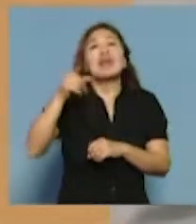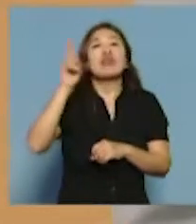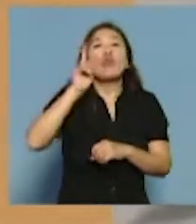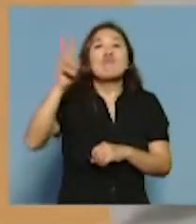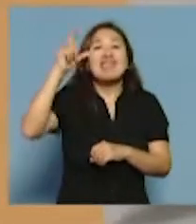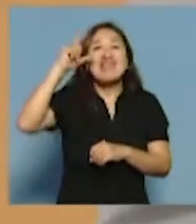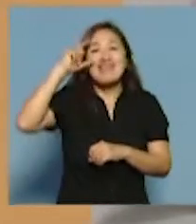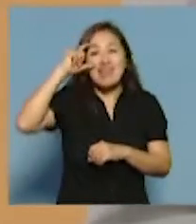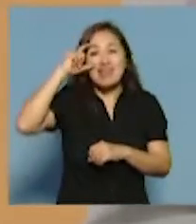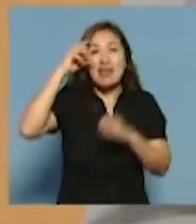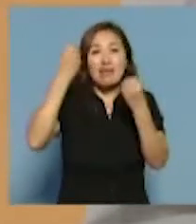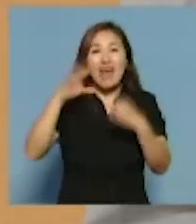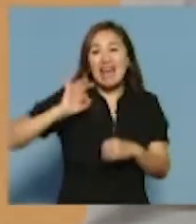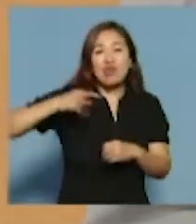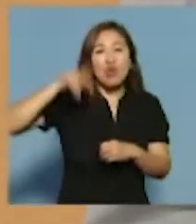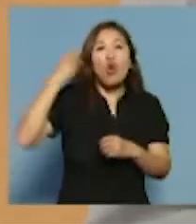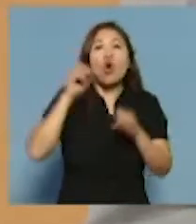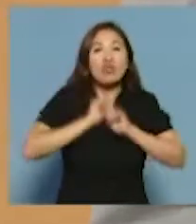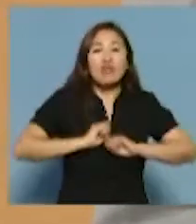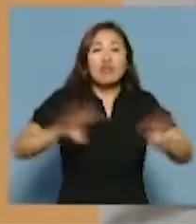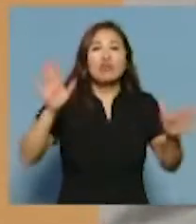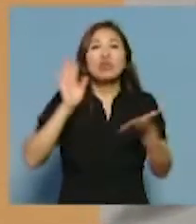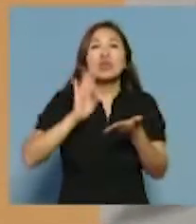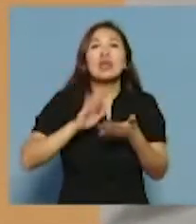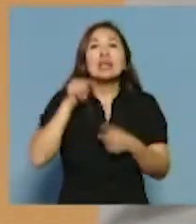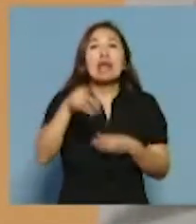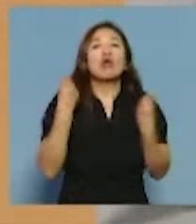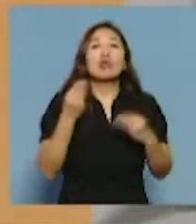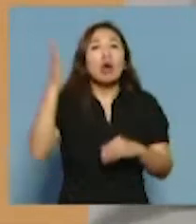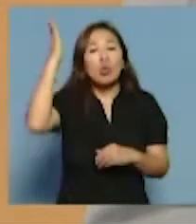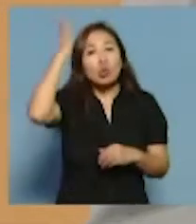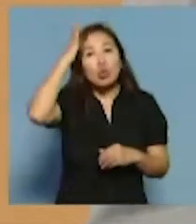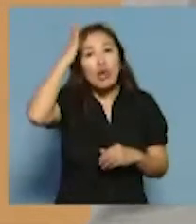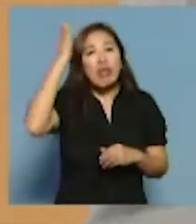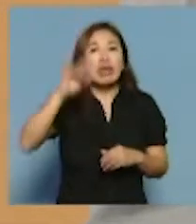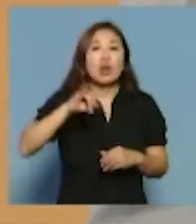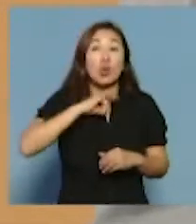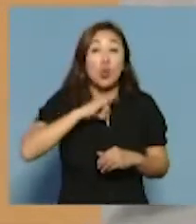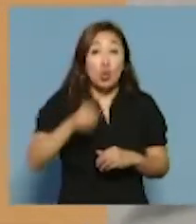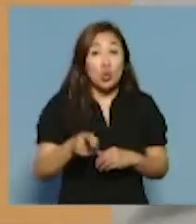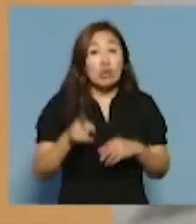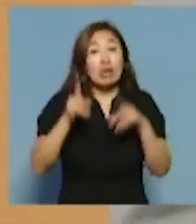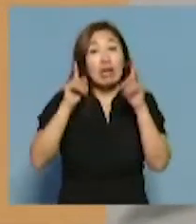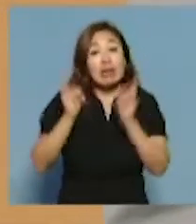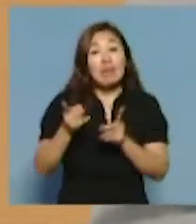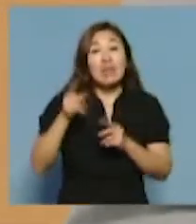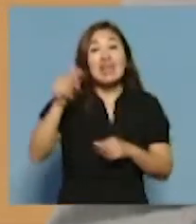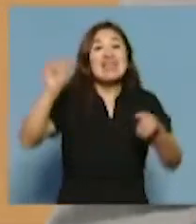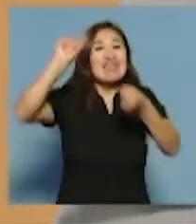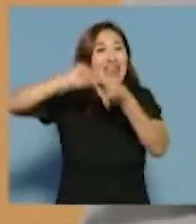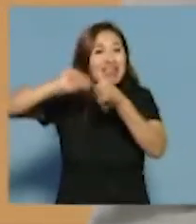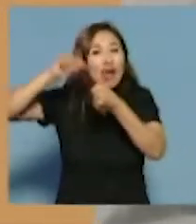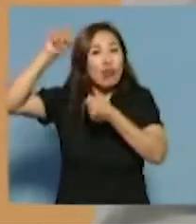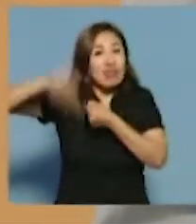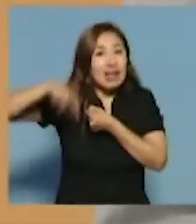2010 viene trabajando en hacer conocer todo lo que es la cultura de jujuy así como en santiago del estero se